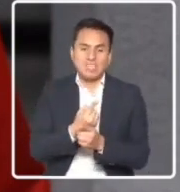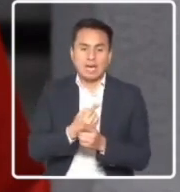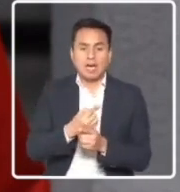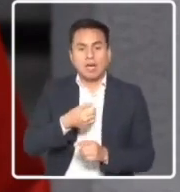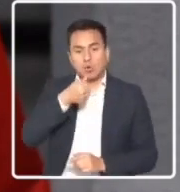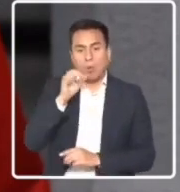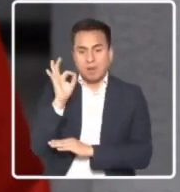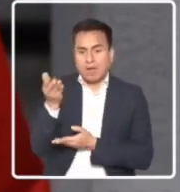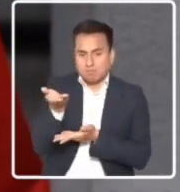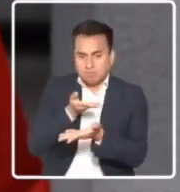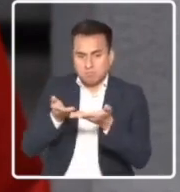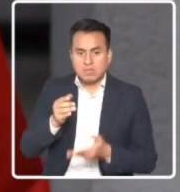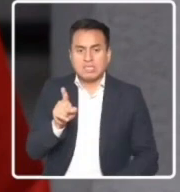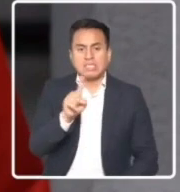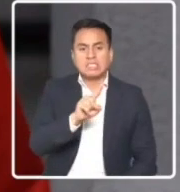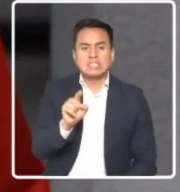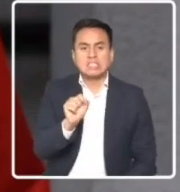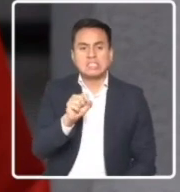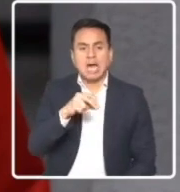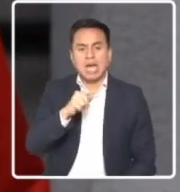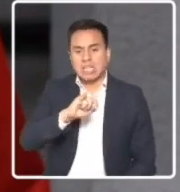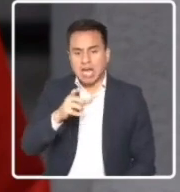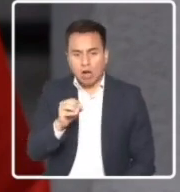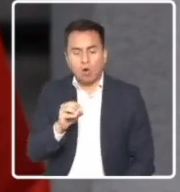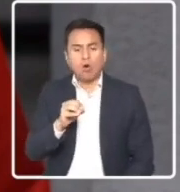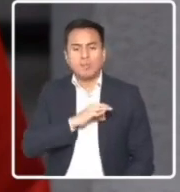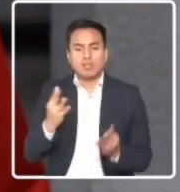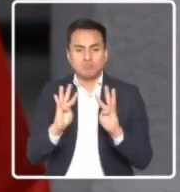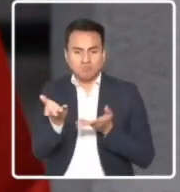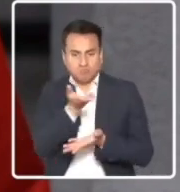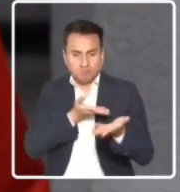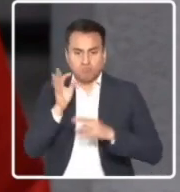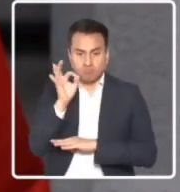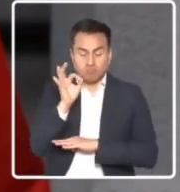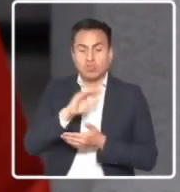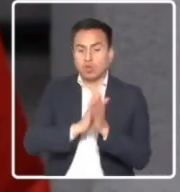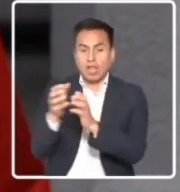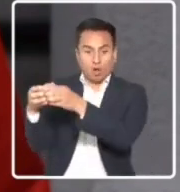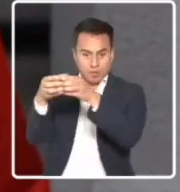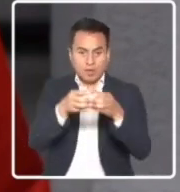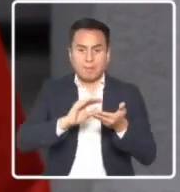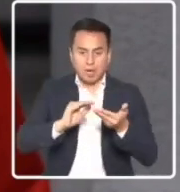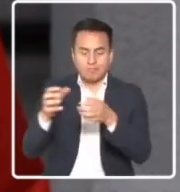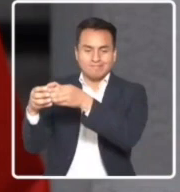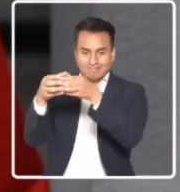reunión privada que tuvimos con Santiago como después en la reunión con todo el gabinete, con toda la comitiva,